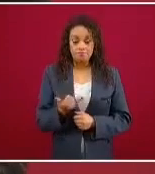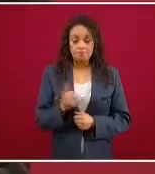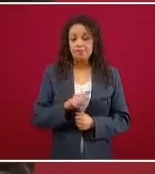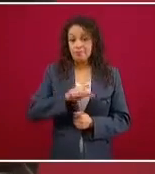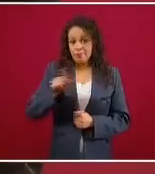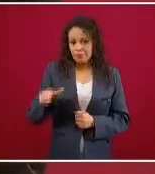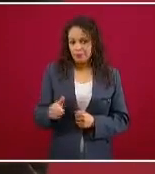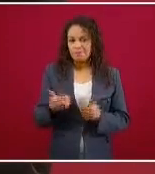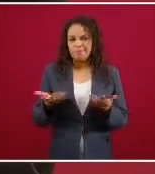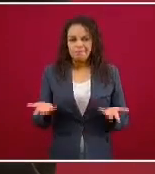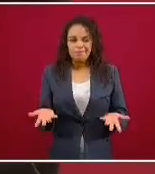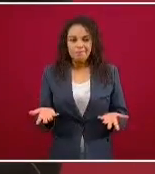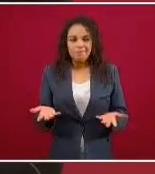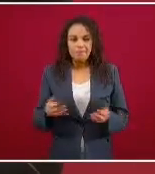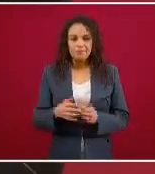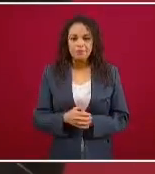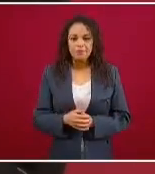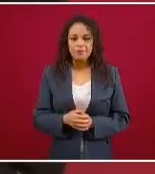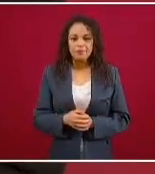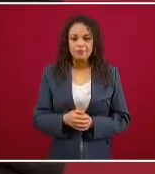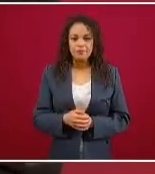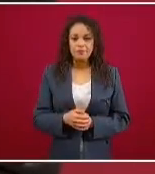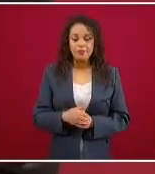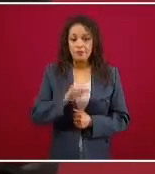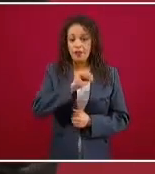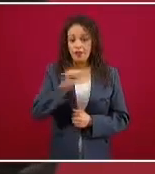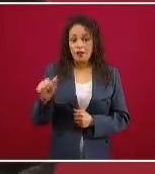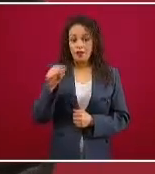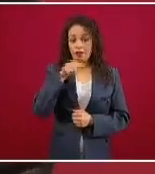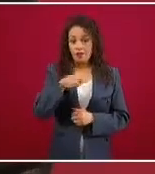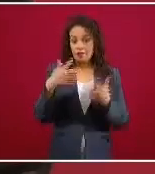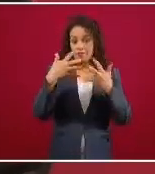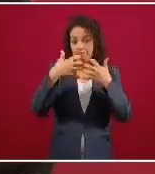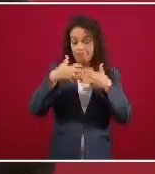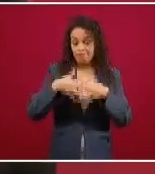exprimieron los campos petroleros